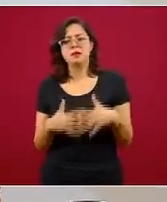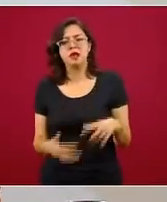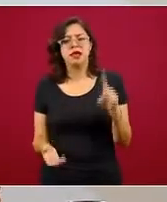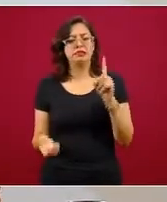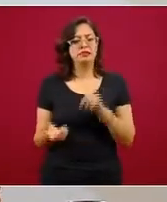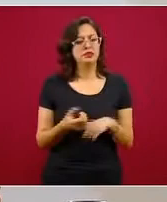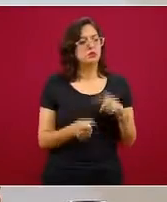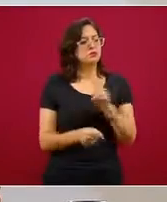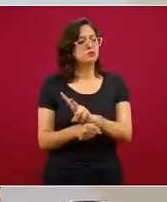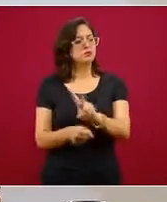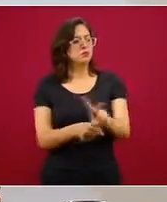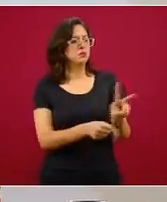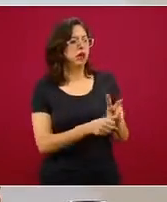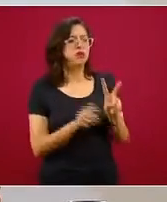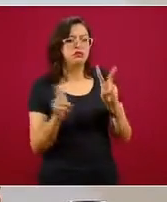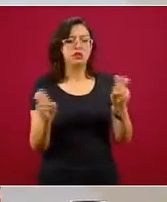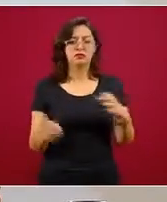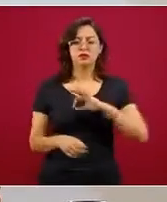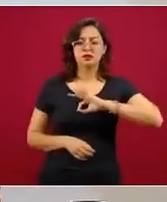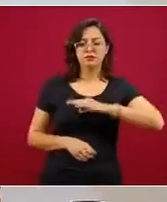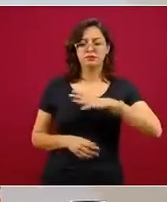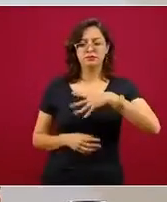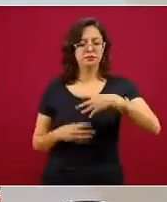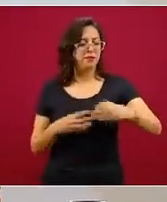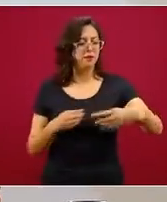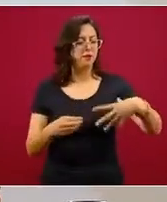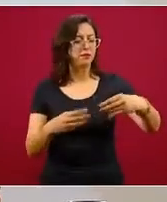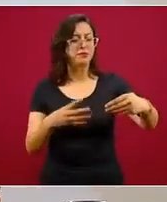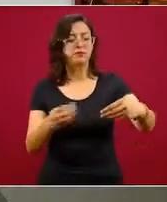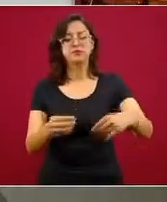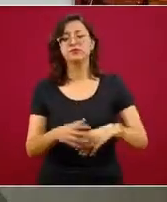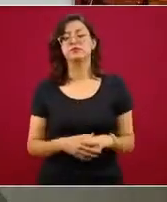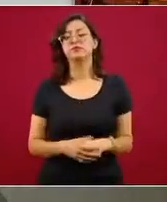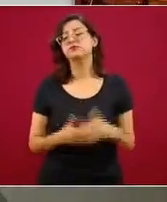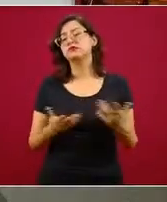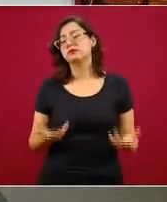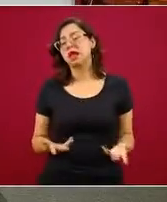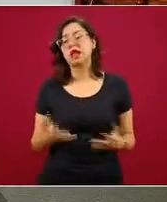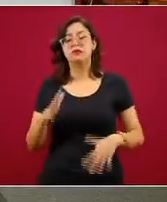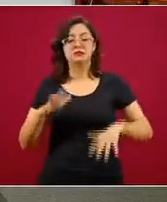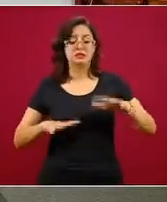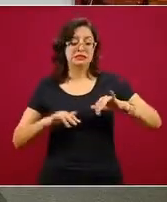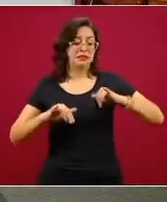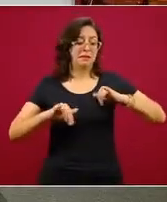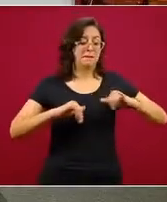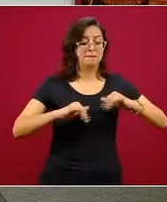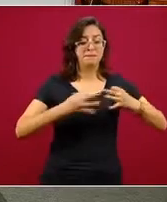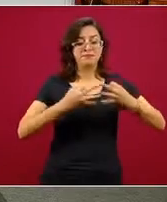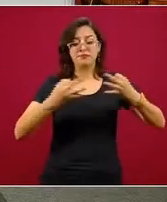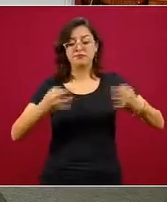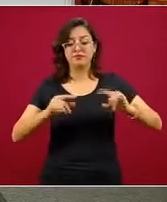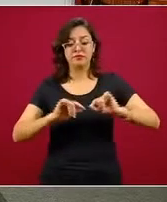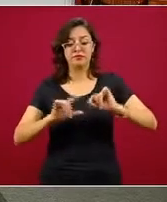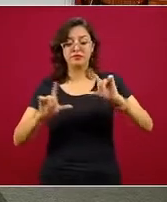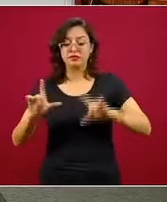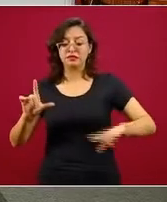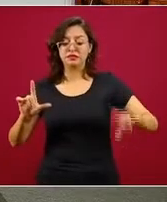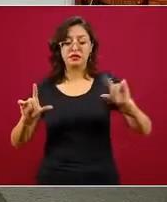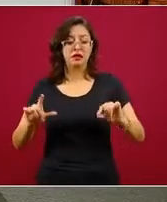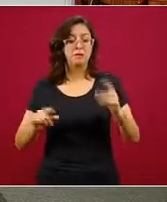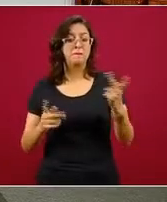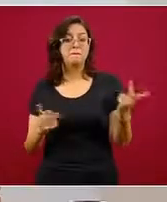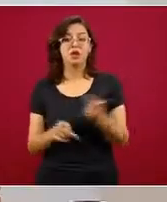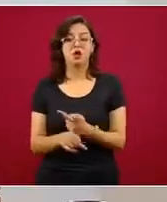Vigilancia Epidemiológica. Hay realidades geográficas, por ejemplo, la distancia entre una unidad de salud